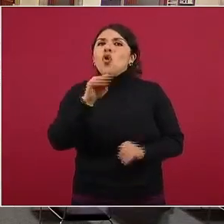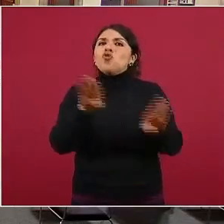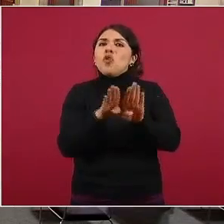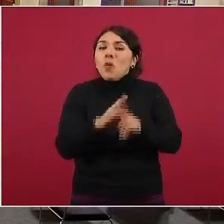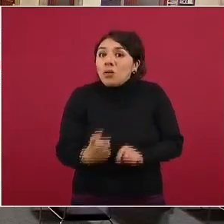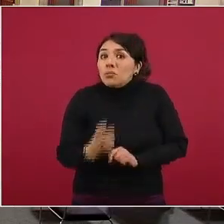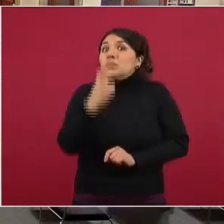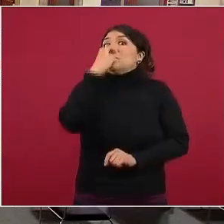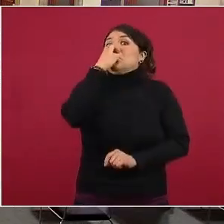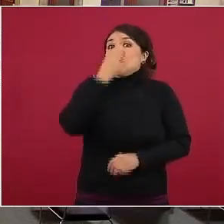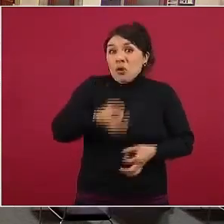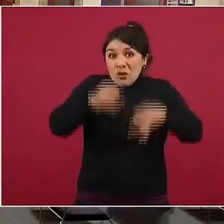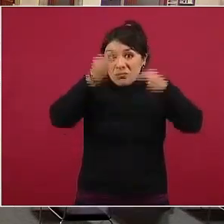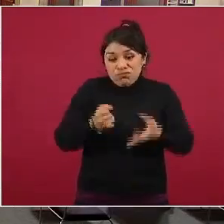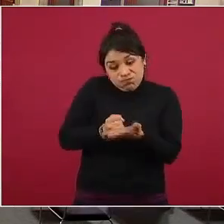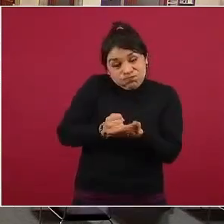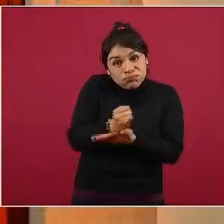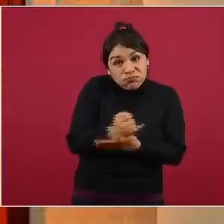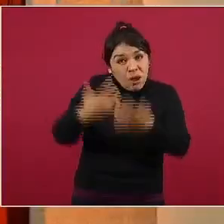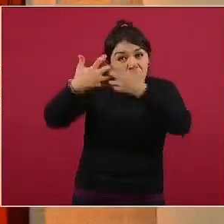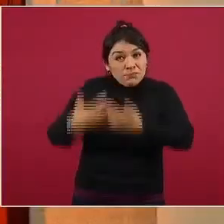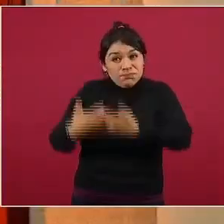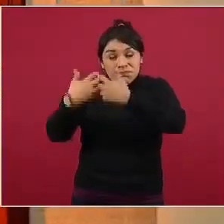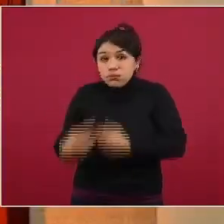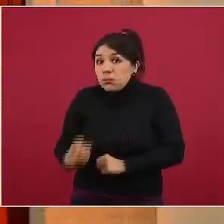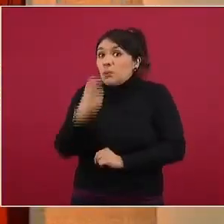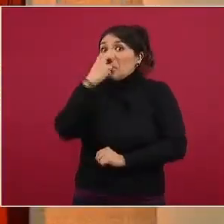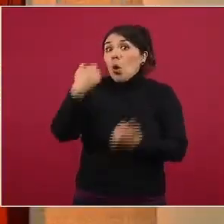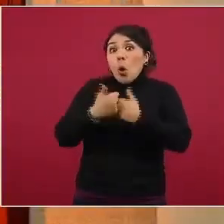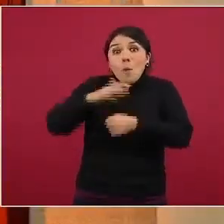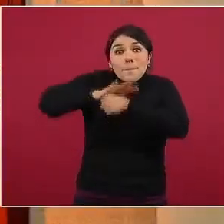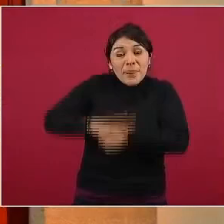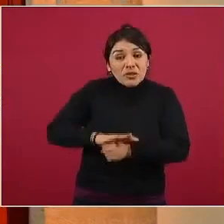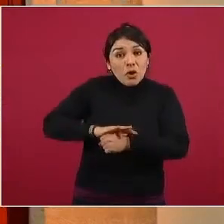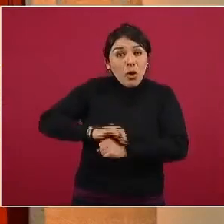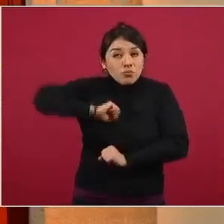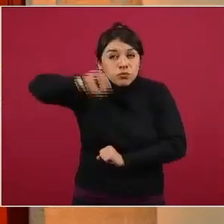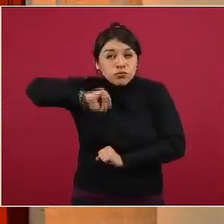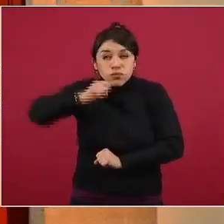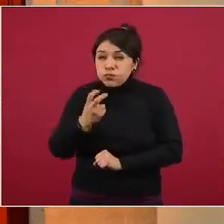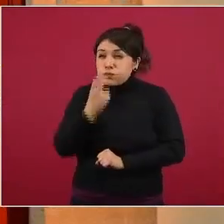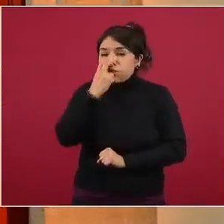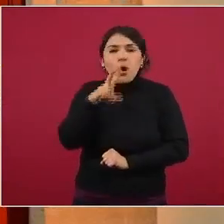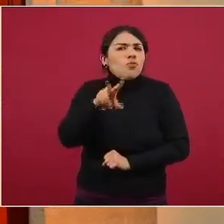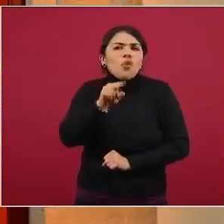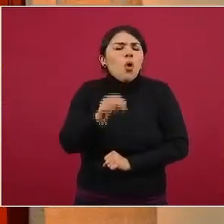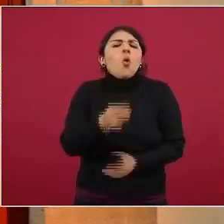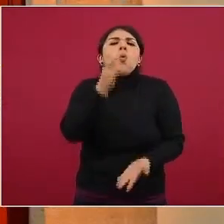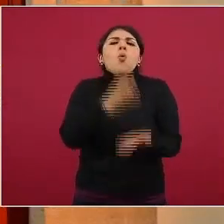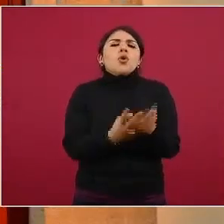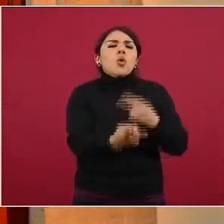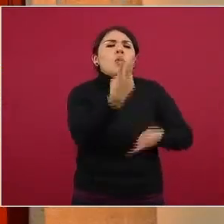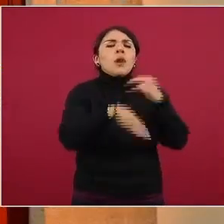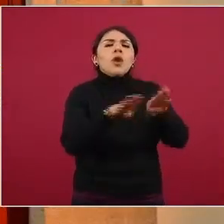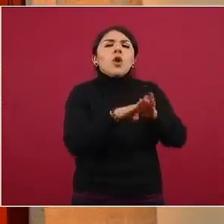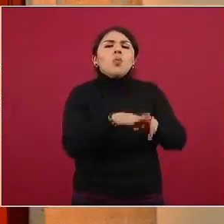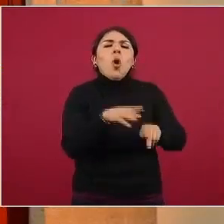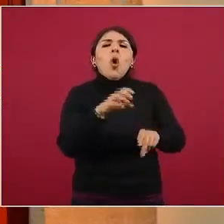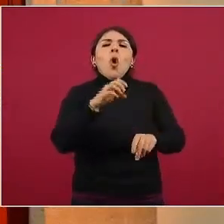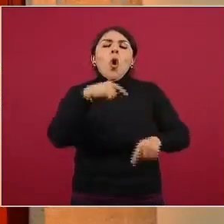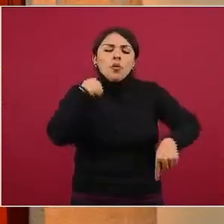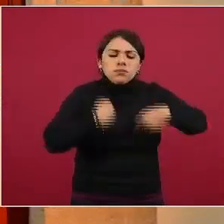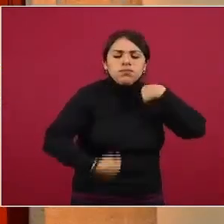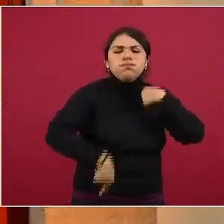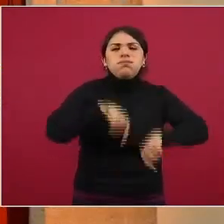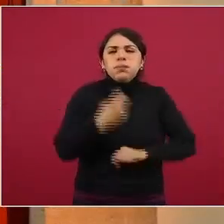que no se requiere un ventilador que esté metiendo presión, sino solamente aumentar la concentración de oxígeno que